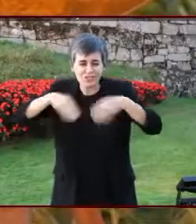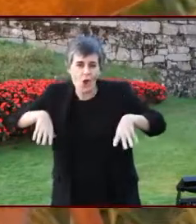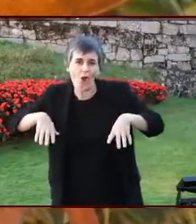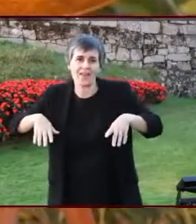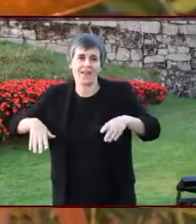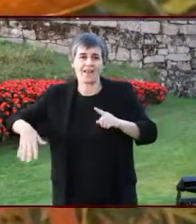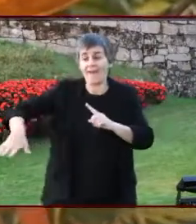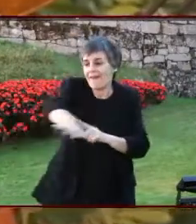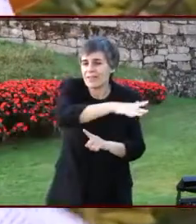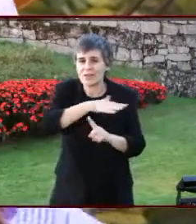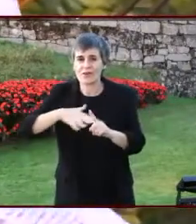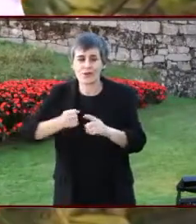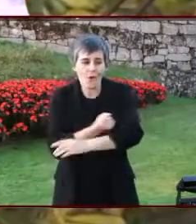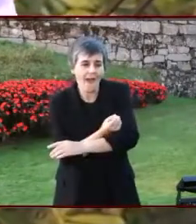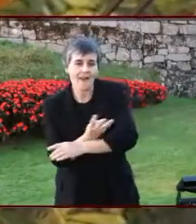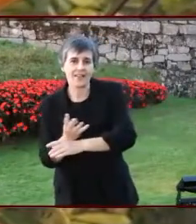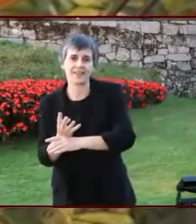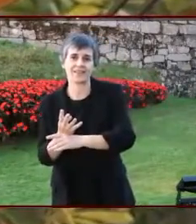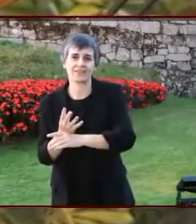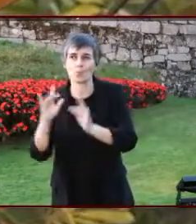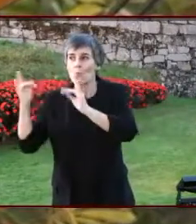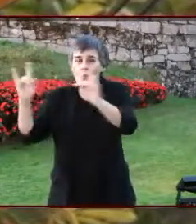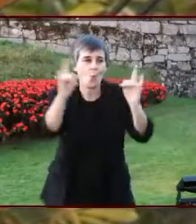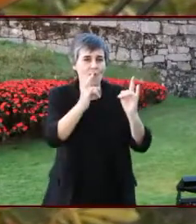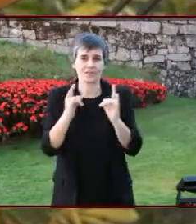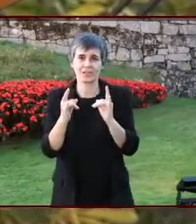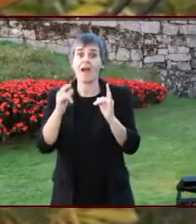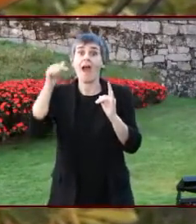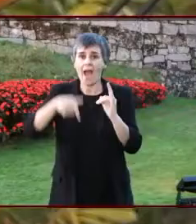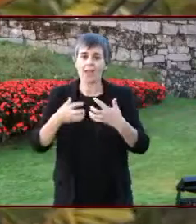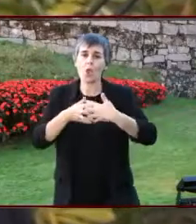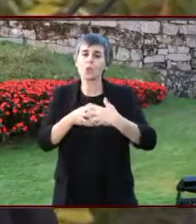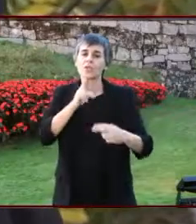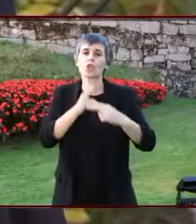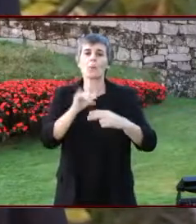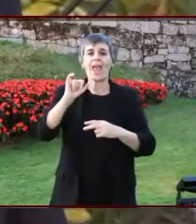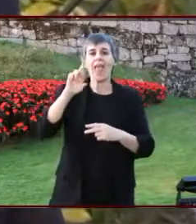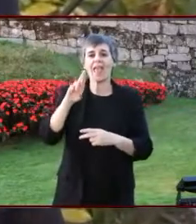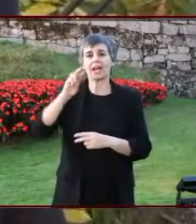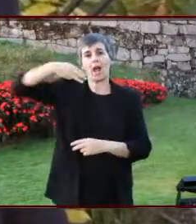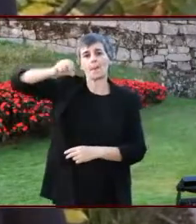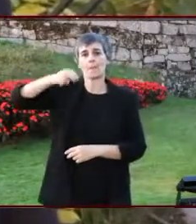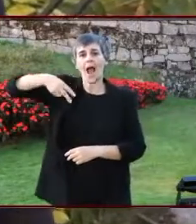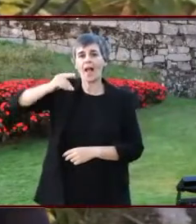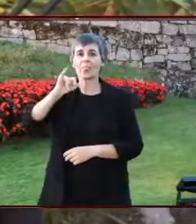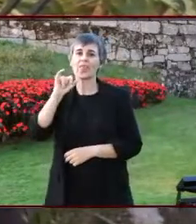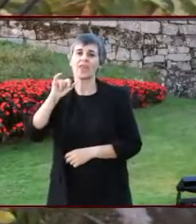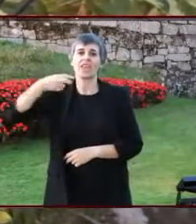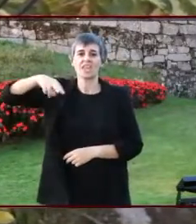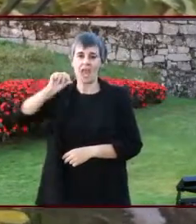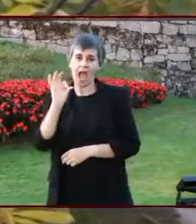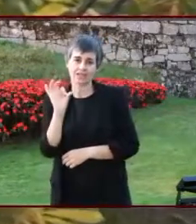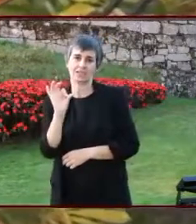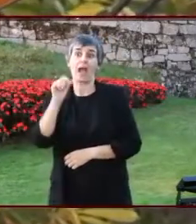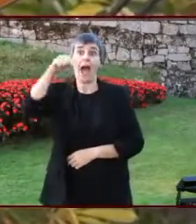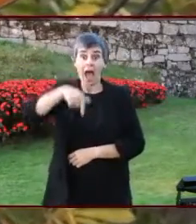xardín, o bosque, aquí de nosas loitas irmandiñas. Aquí estivo Pedro Madruga, que, por certo, cada